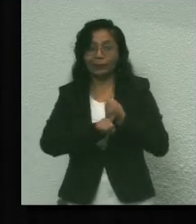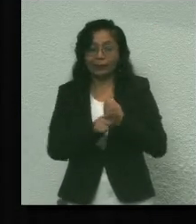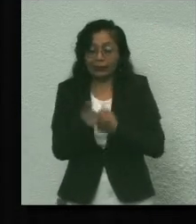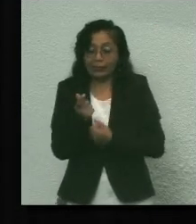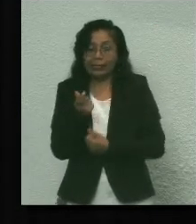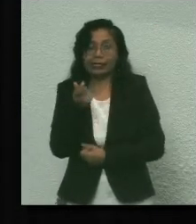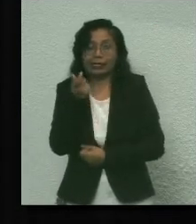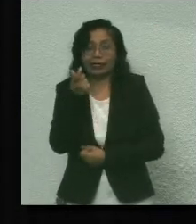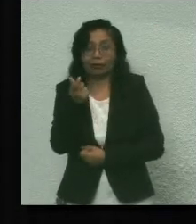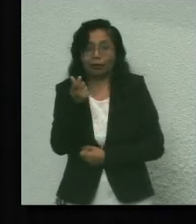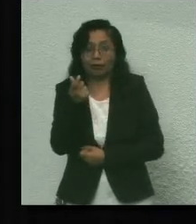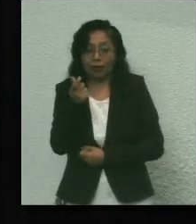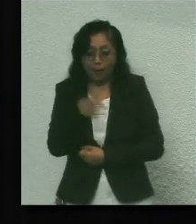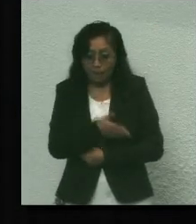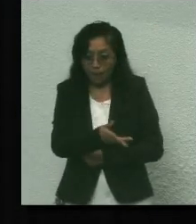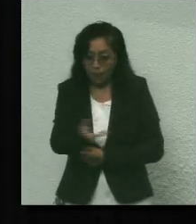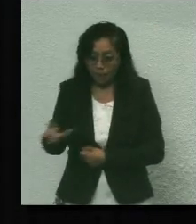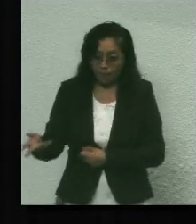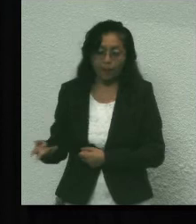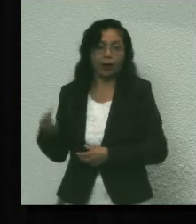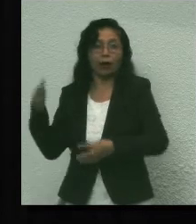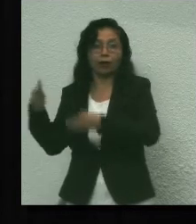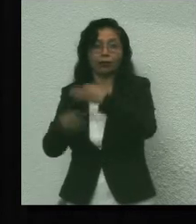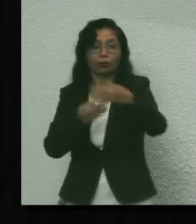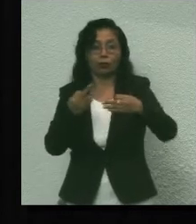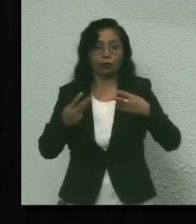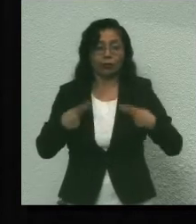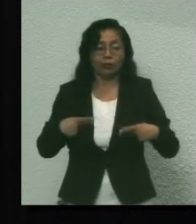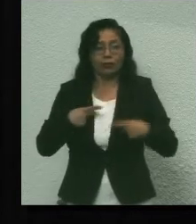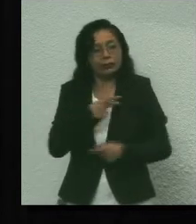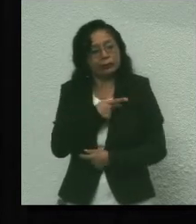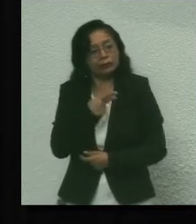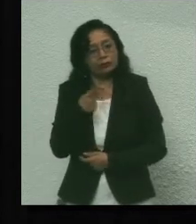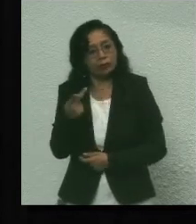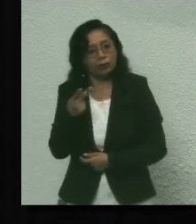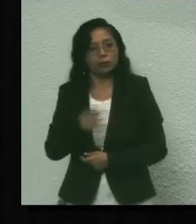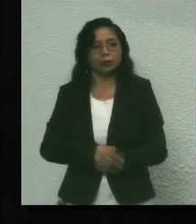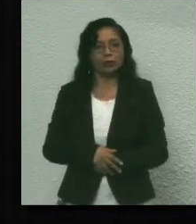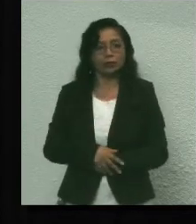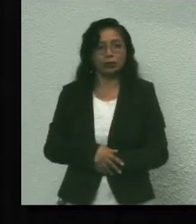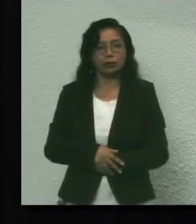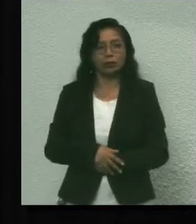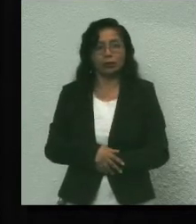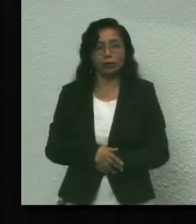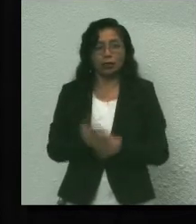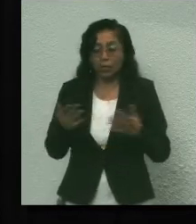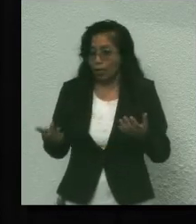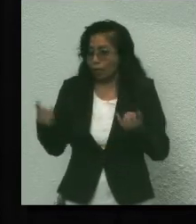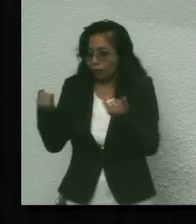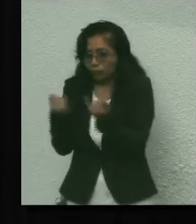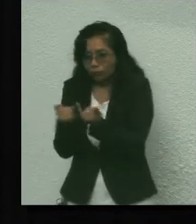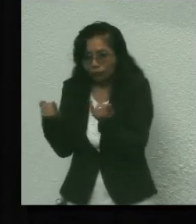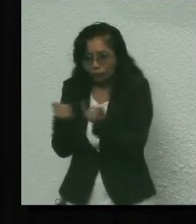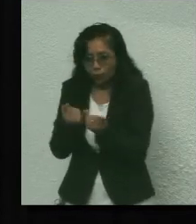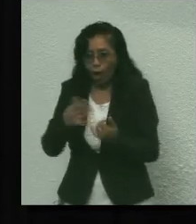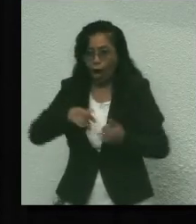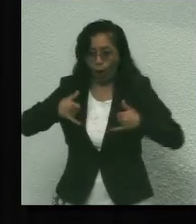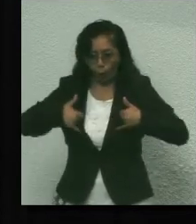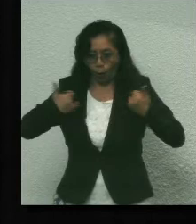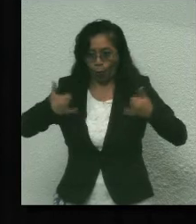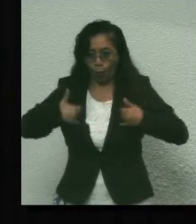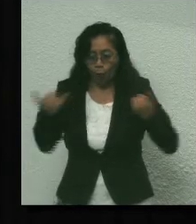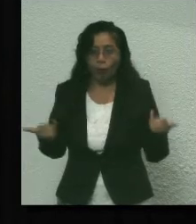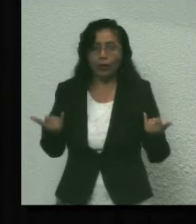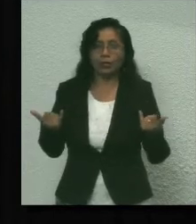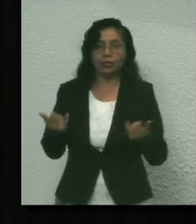para los más necesitados esta crisis también ha afectado a nuestros niños y jóvenes ya que con la nueva